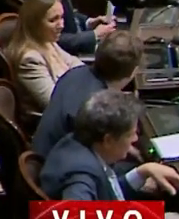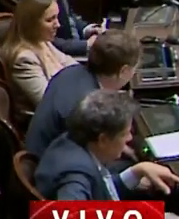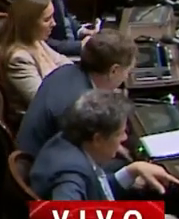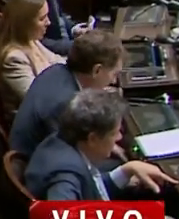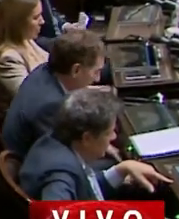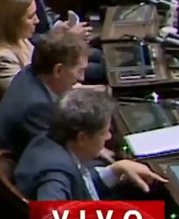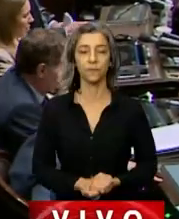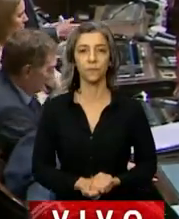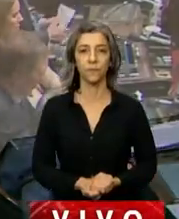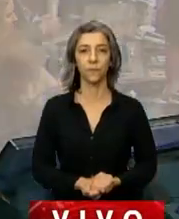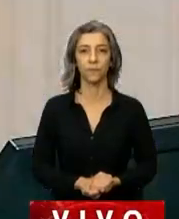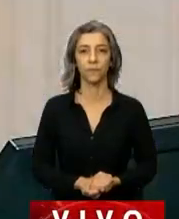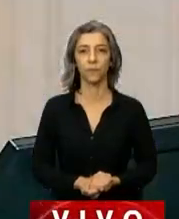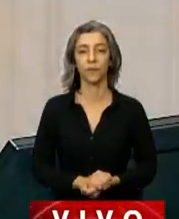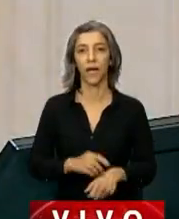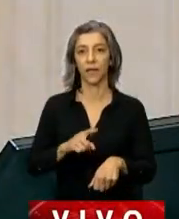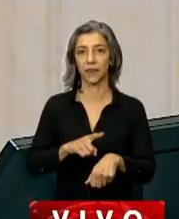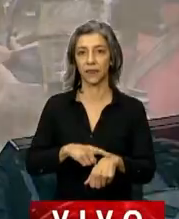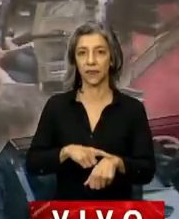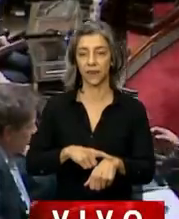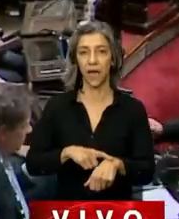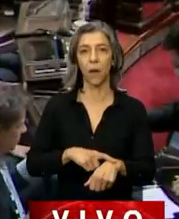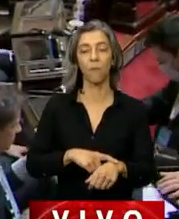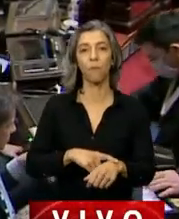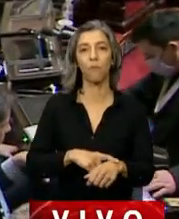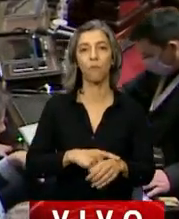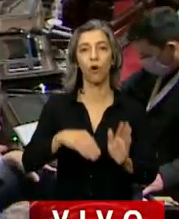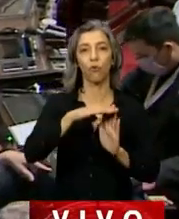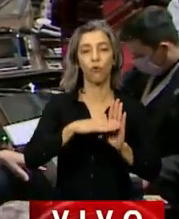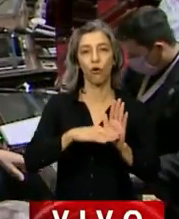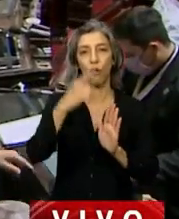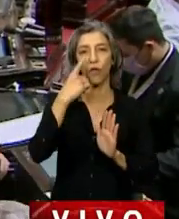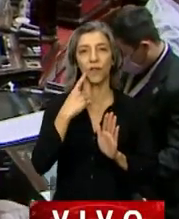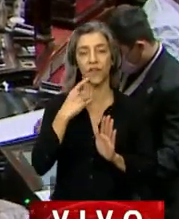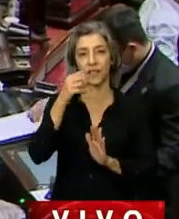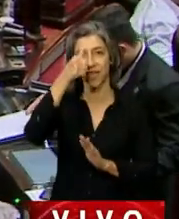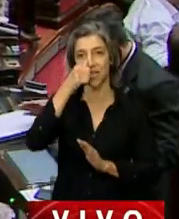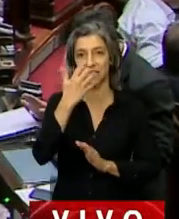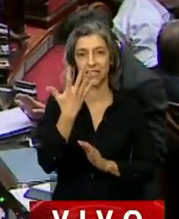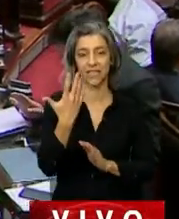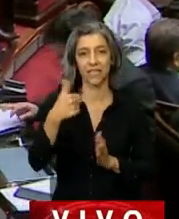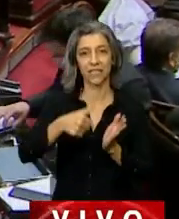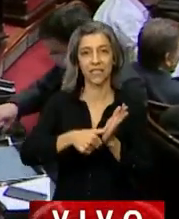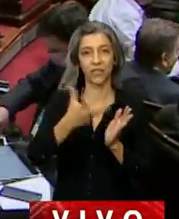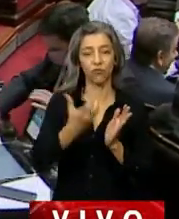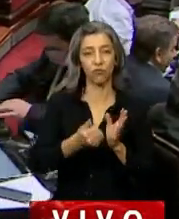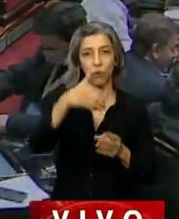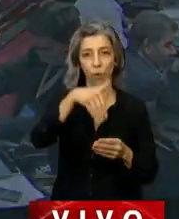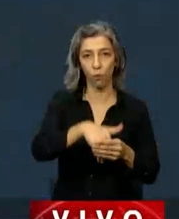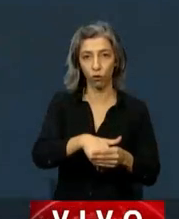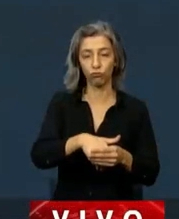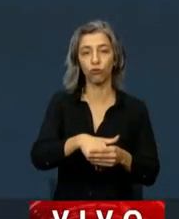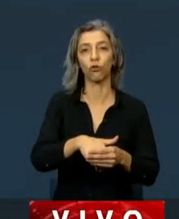tiempo se va a votar. Orden del día 65, sírvanse marcar su voto. Mientras tanto, agradezco a